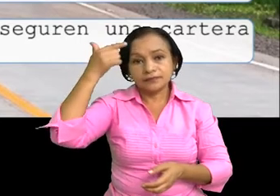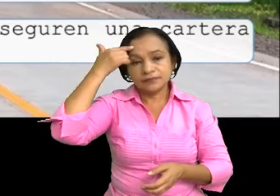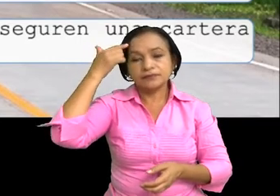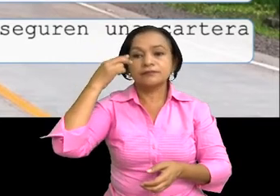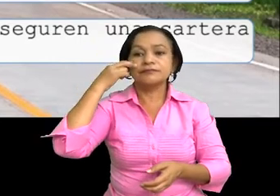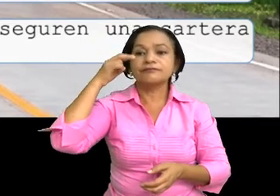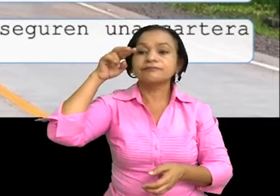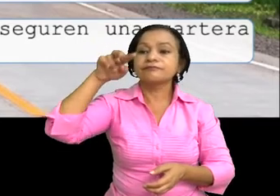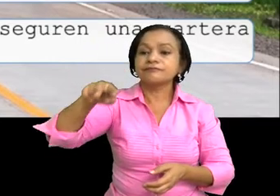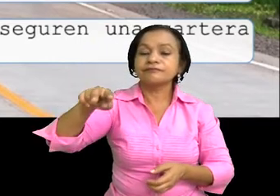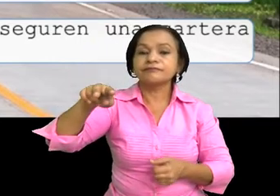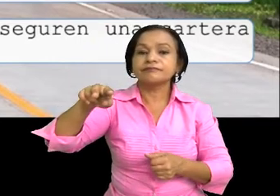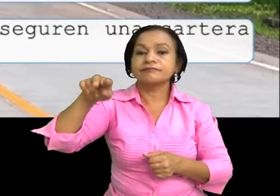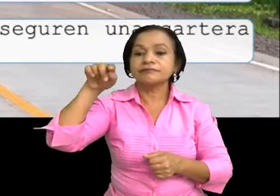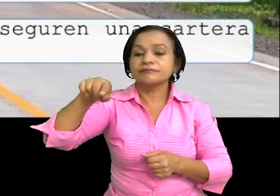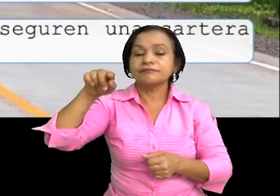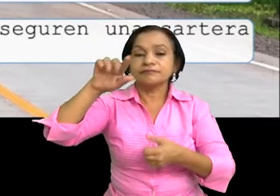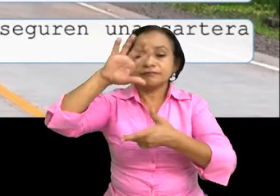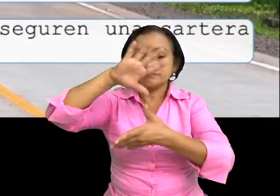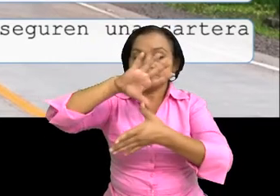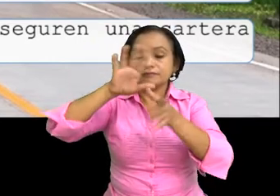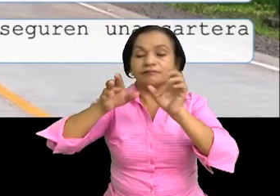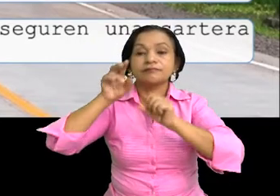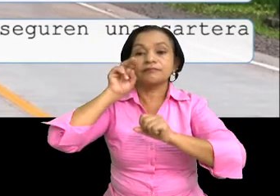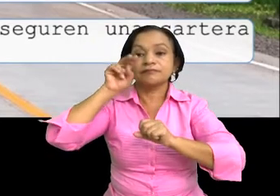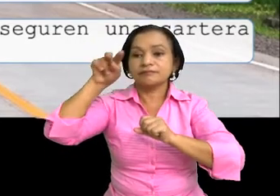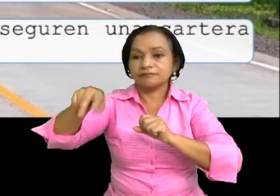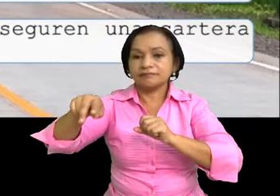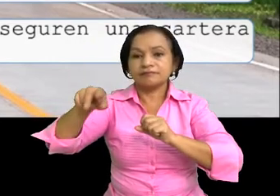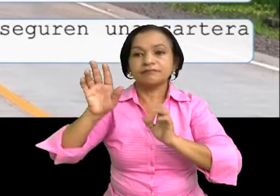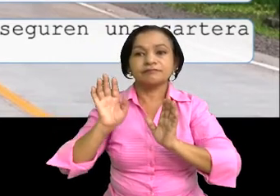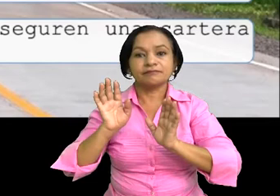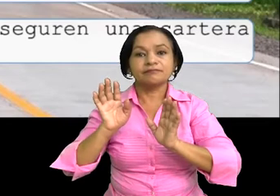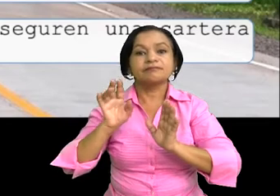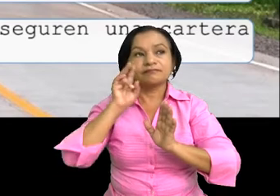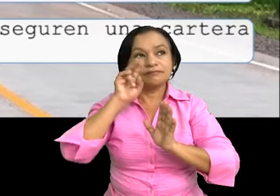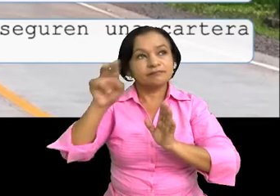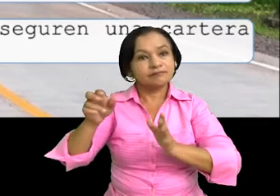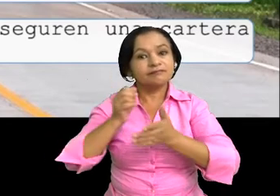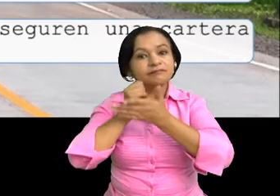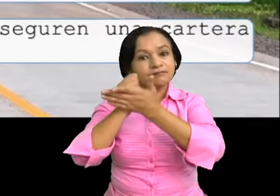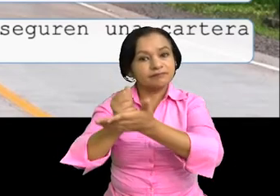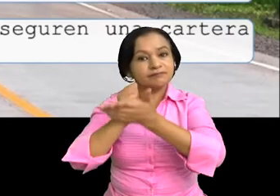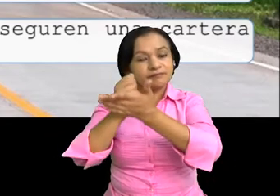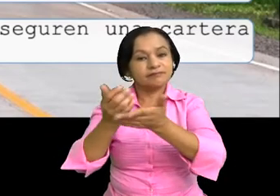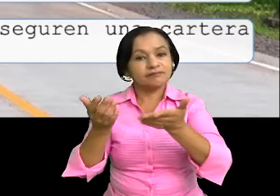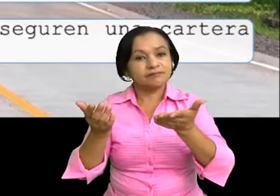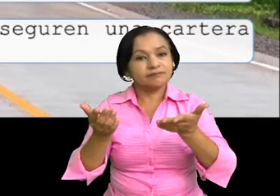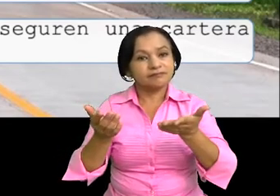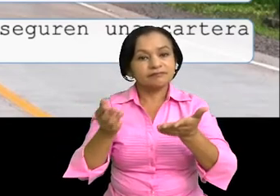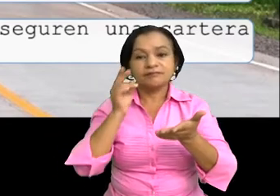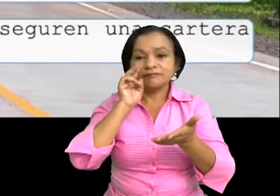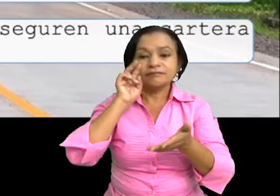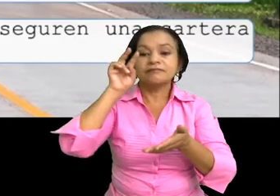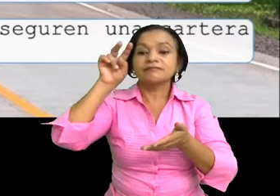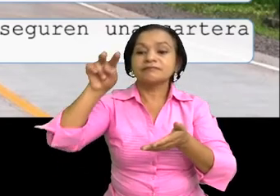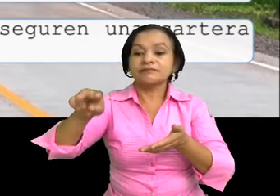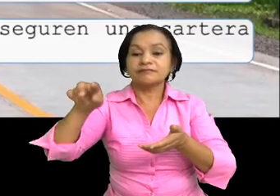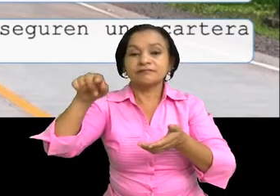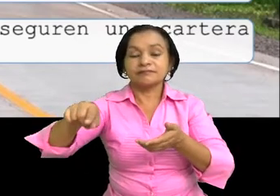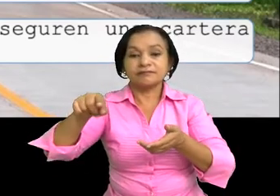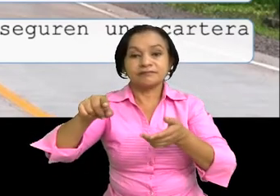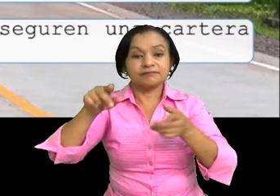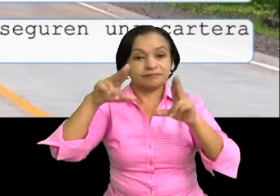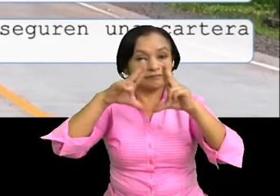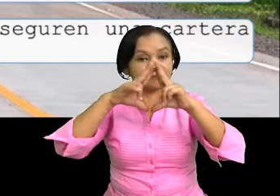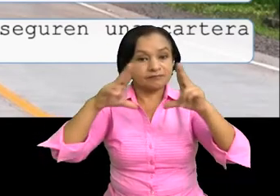mirada y viendo también hacia el Caribe y hacia el Atlántico. Es decir, tenemos una visión de país